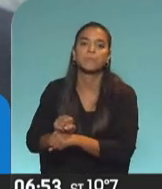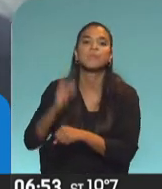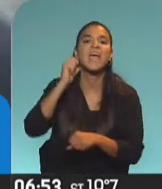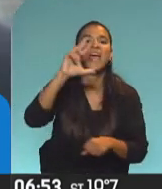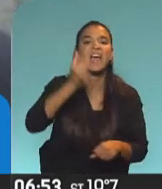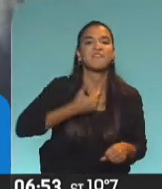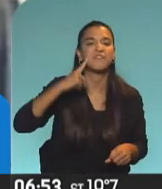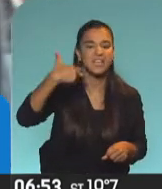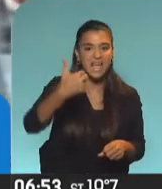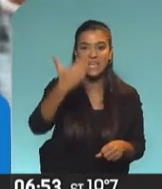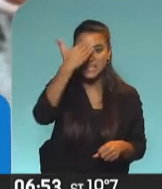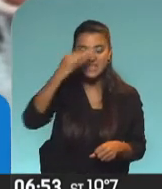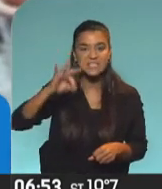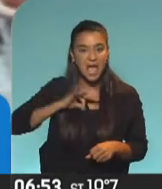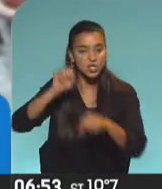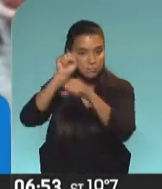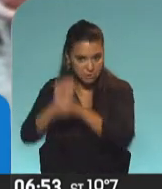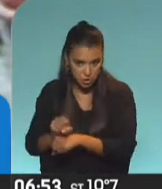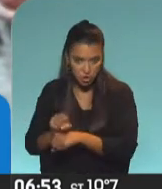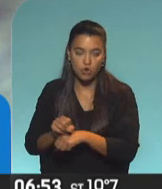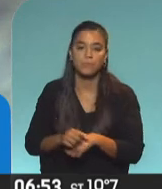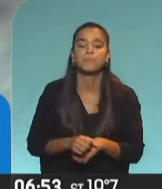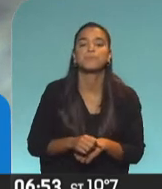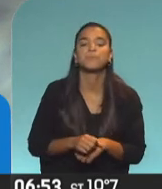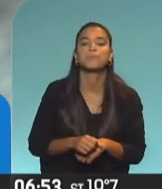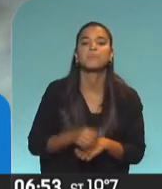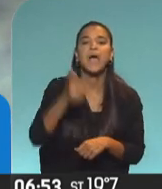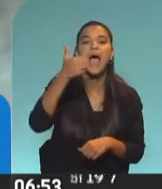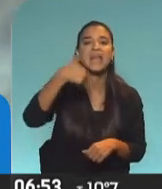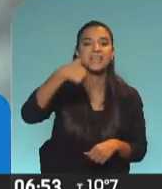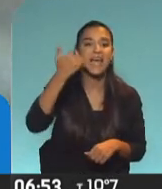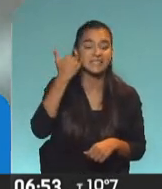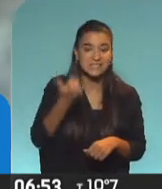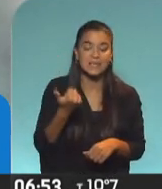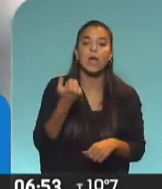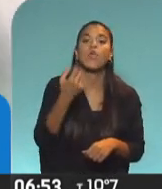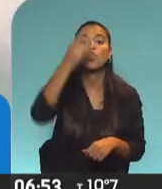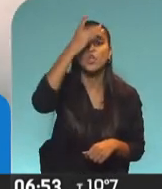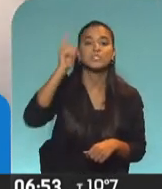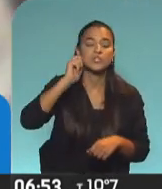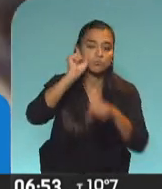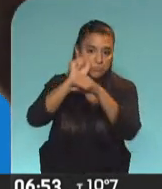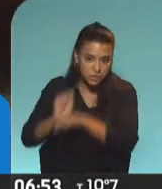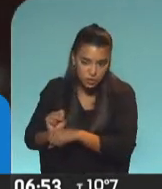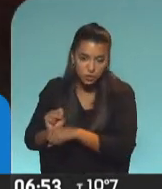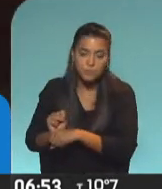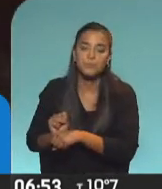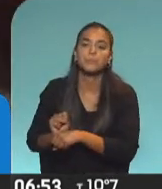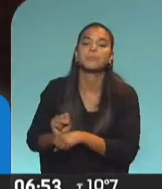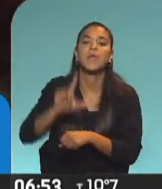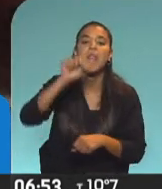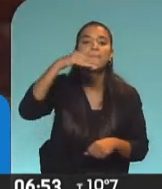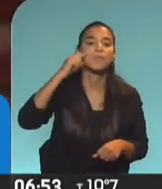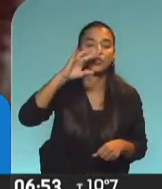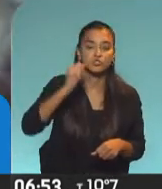Grafiña, 15 años de prisión. Jorge Isaac Anaya, 12 años de prisión. Basilio